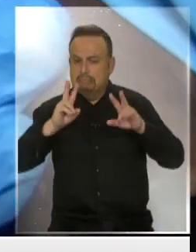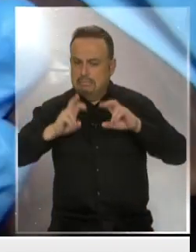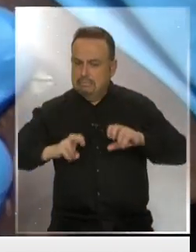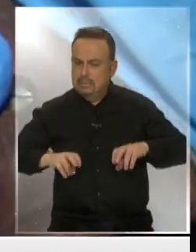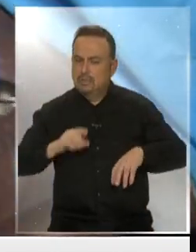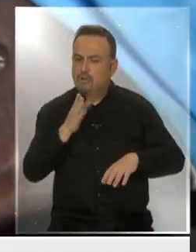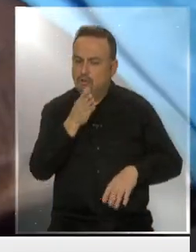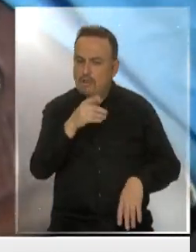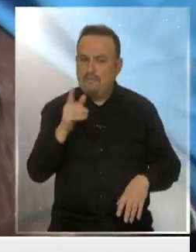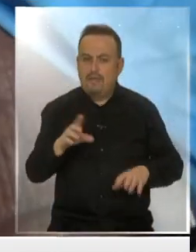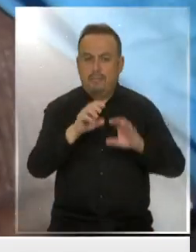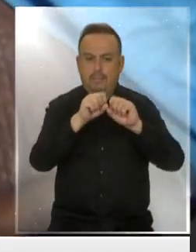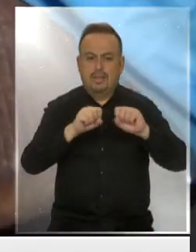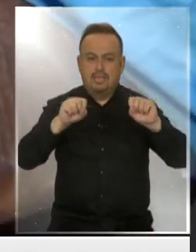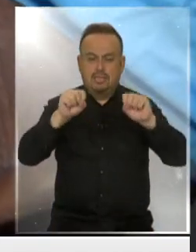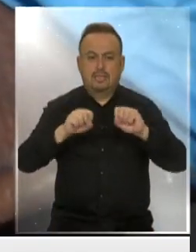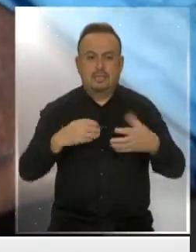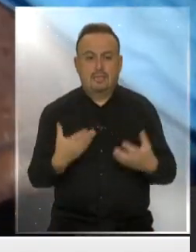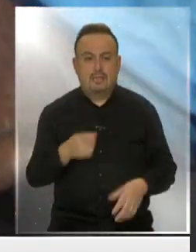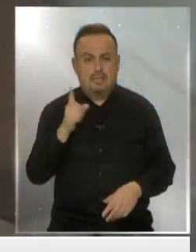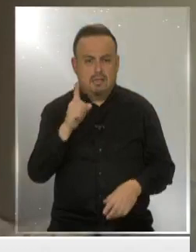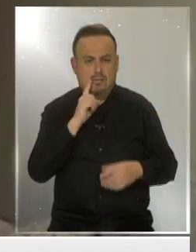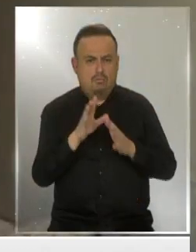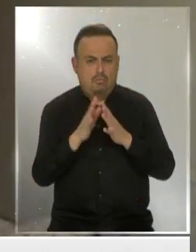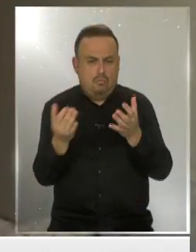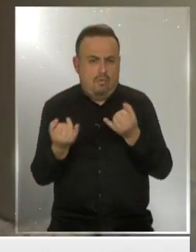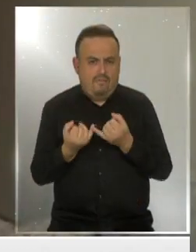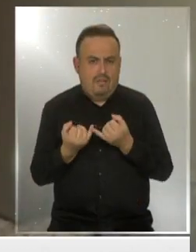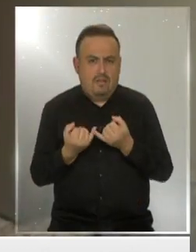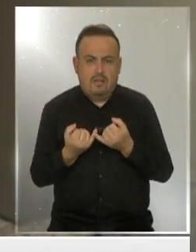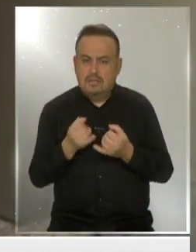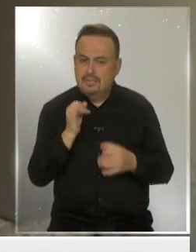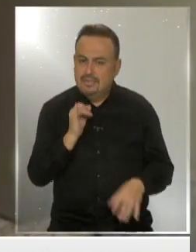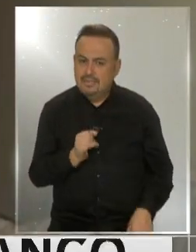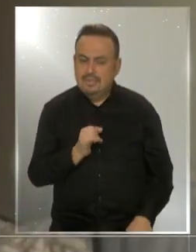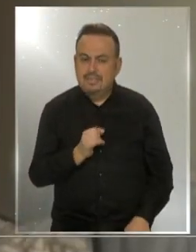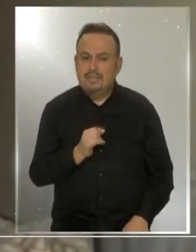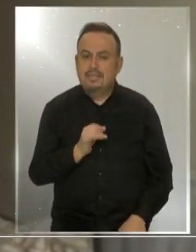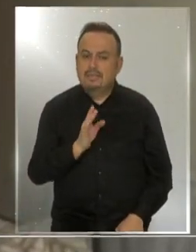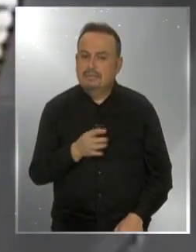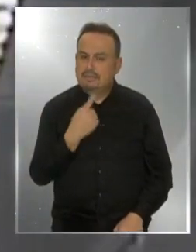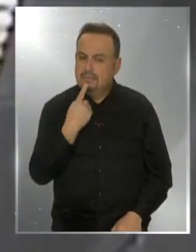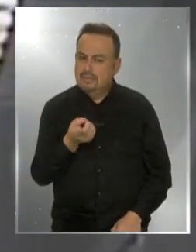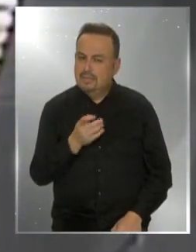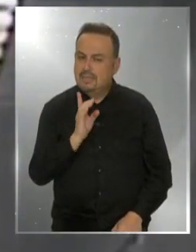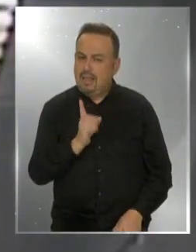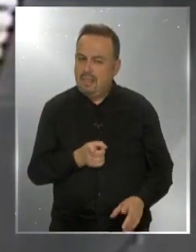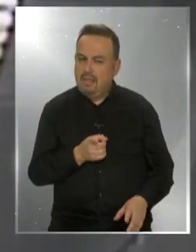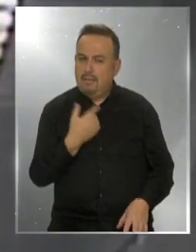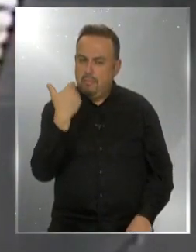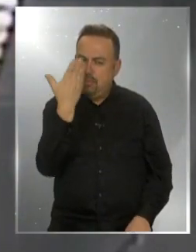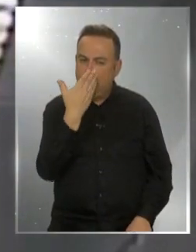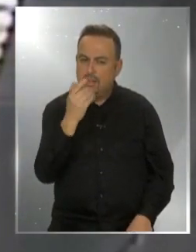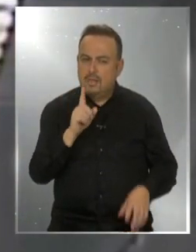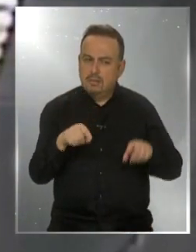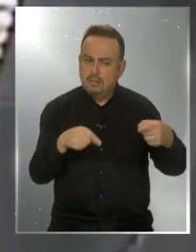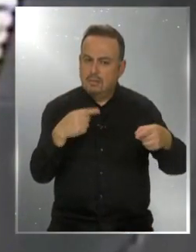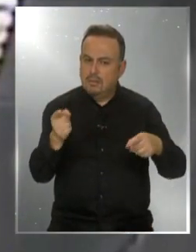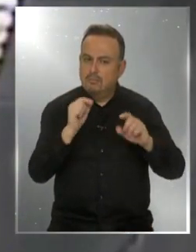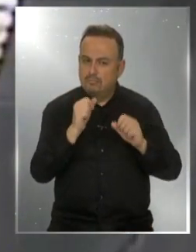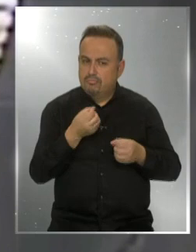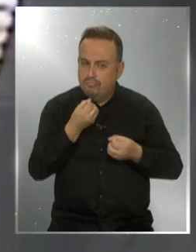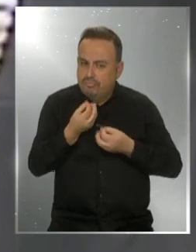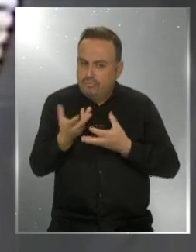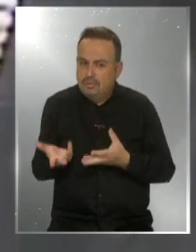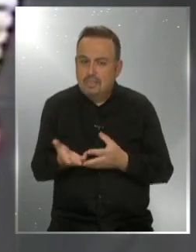investigada por el ministerio público tenía mucha información y eso siempre es cuestionable tenemos que preocuparnos de en forma